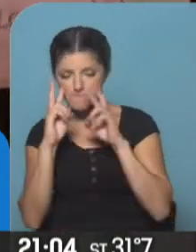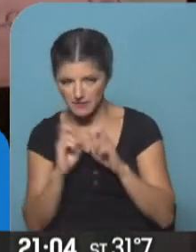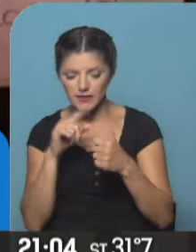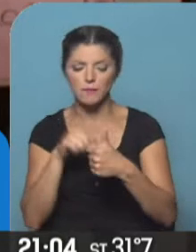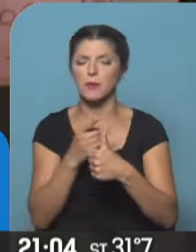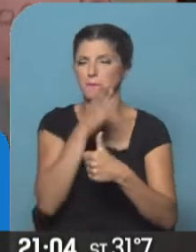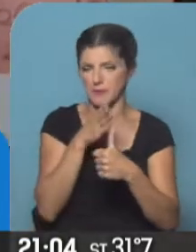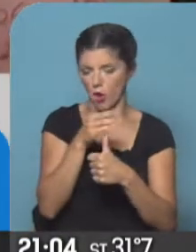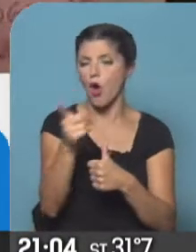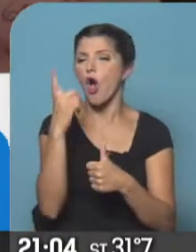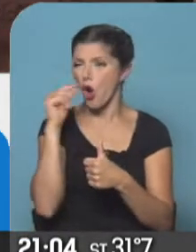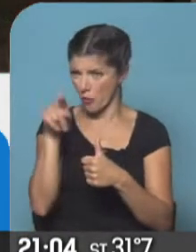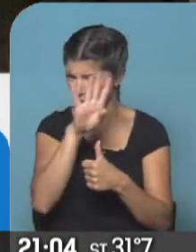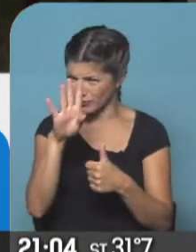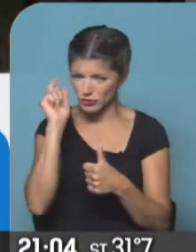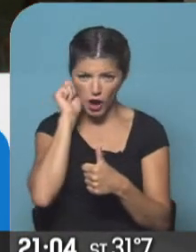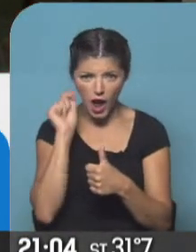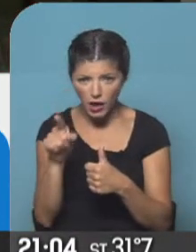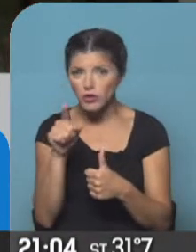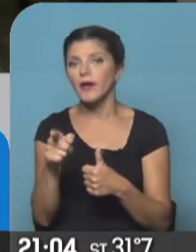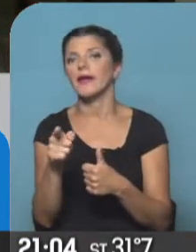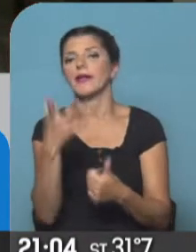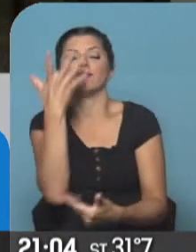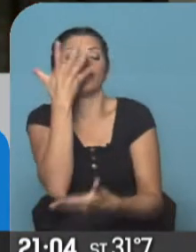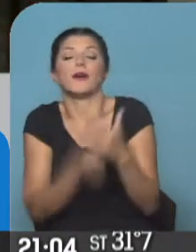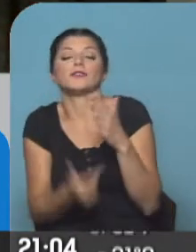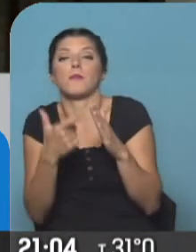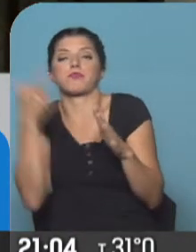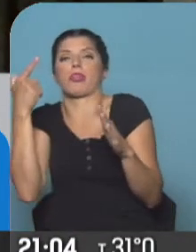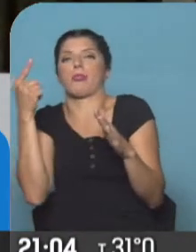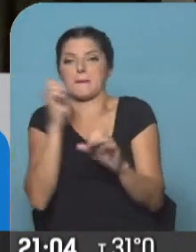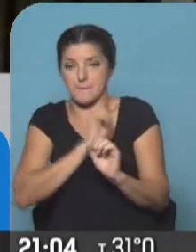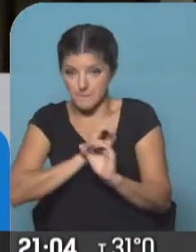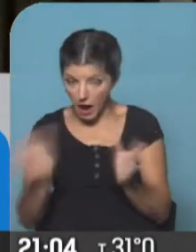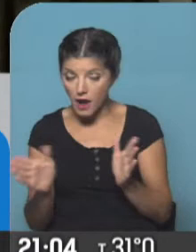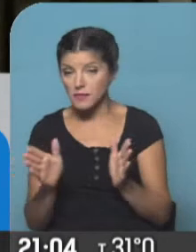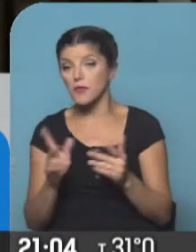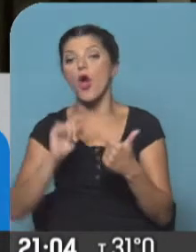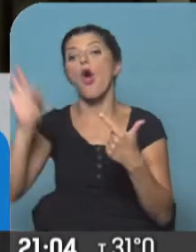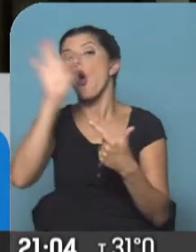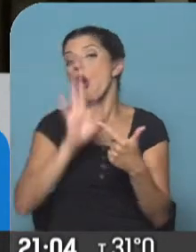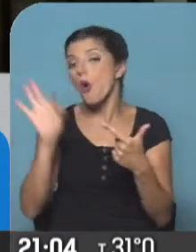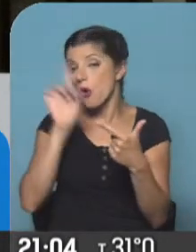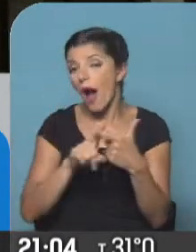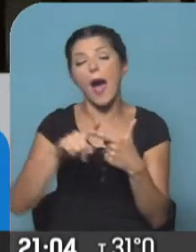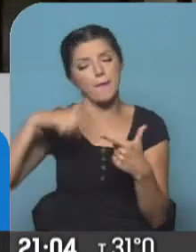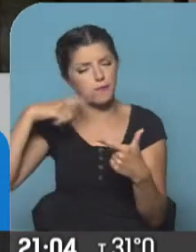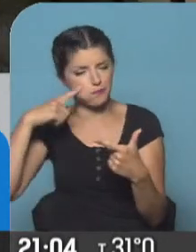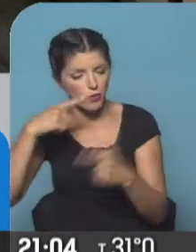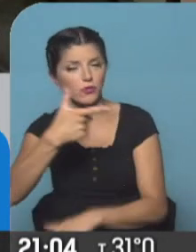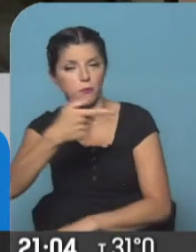44 años de apellido saucedo se le escapó el tiro por el uso indebido del arma o si fue intencional